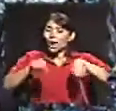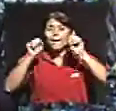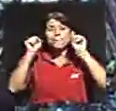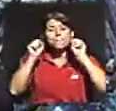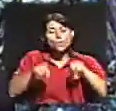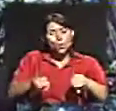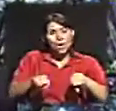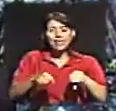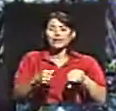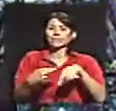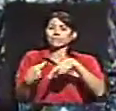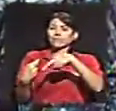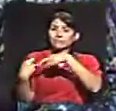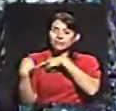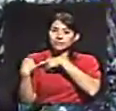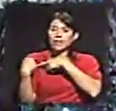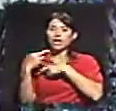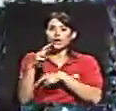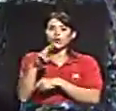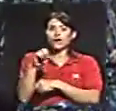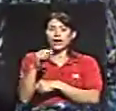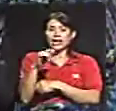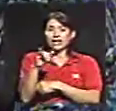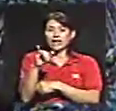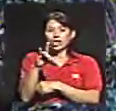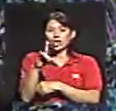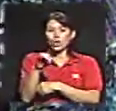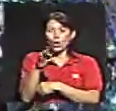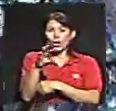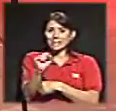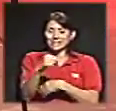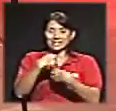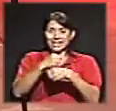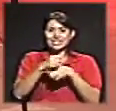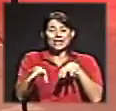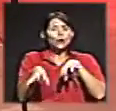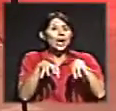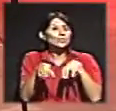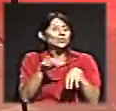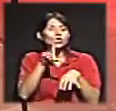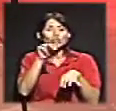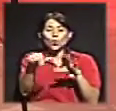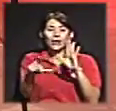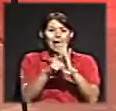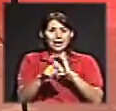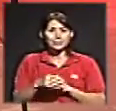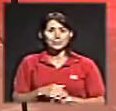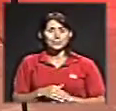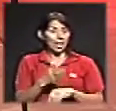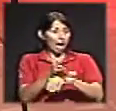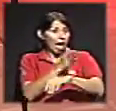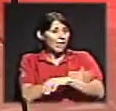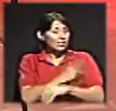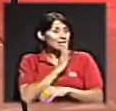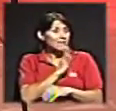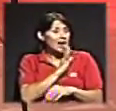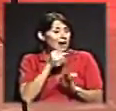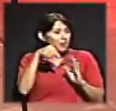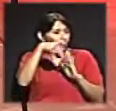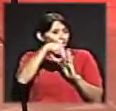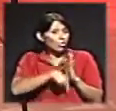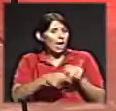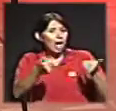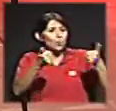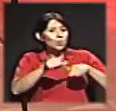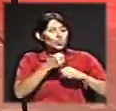responsabilidades sobre los regidores que están tomando, digamos, actos no legales. Antes de entrar a hablar un poco más a fondo del tema de los acuerdos